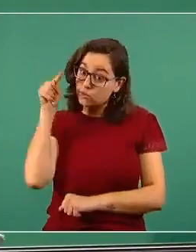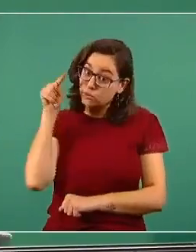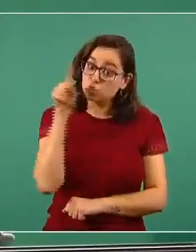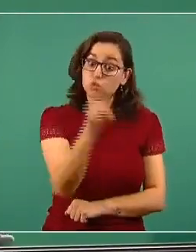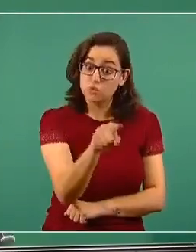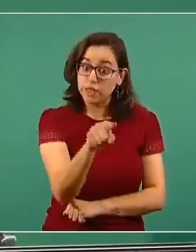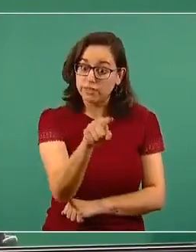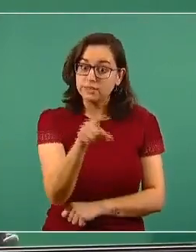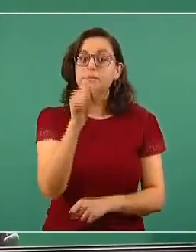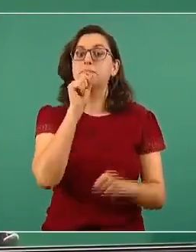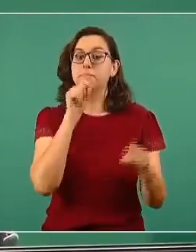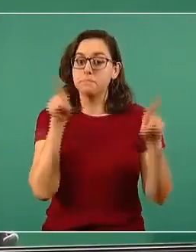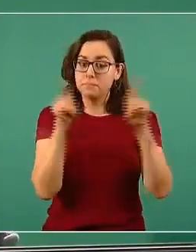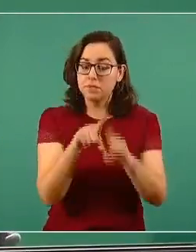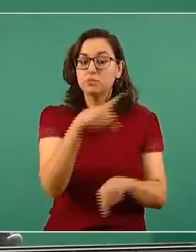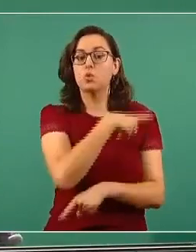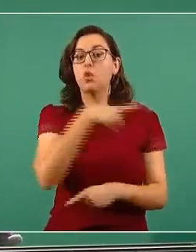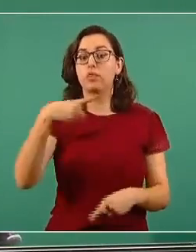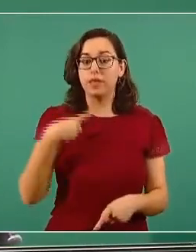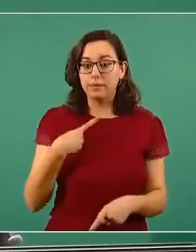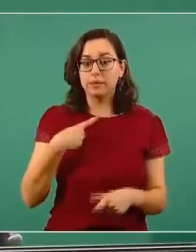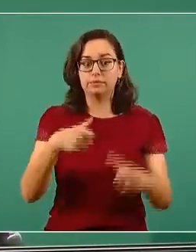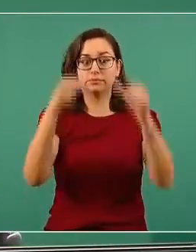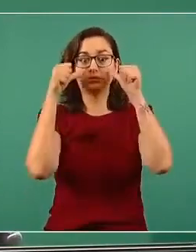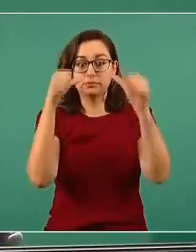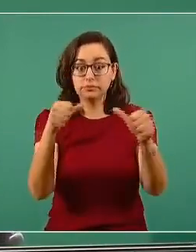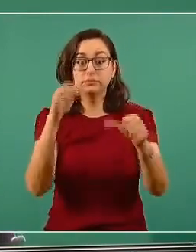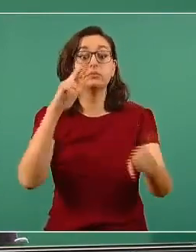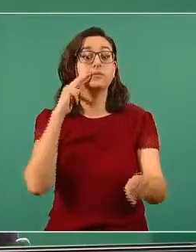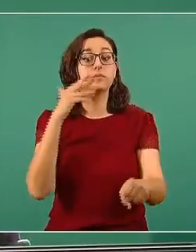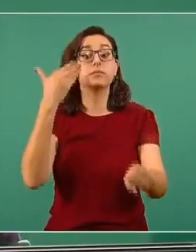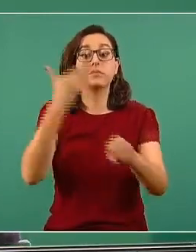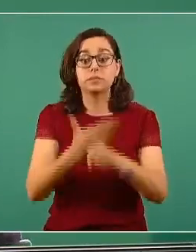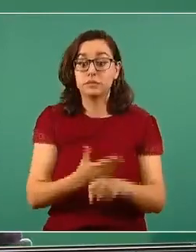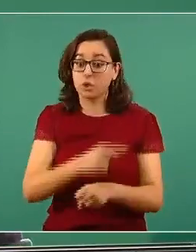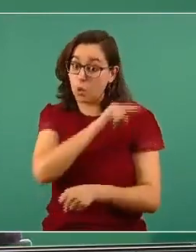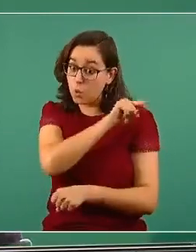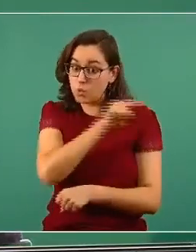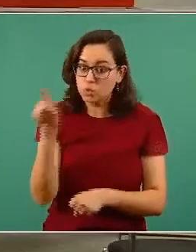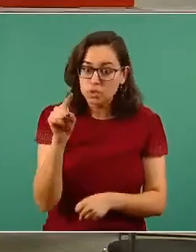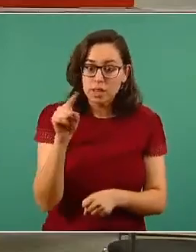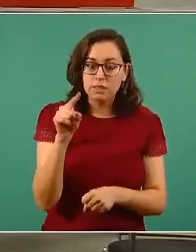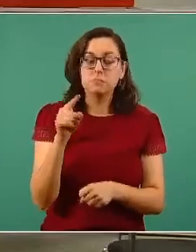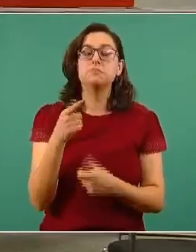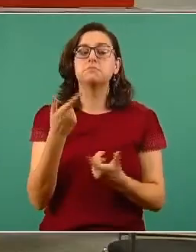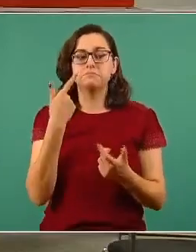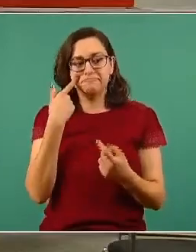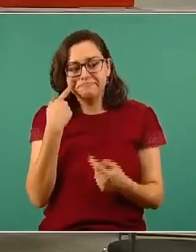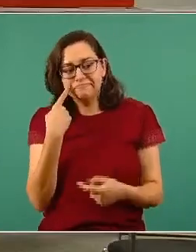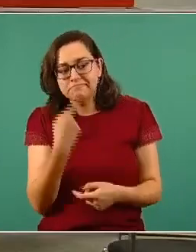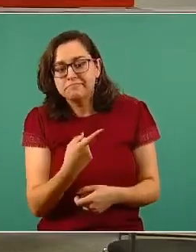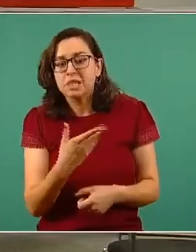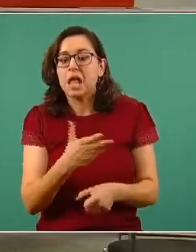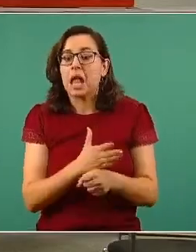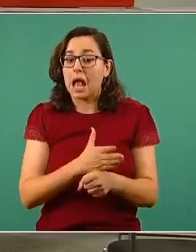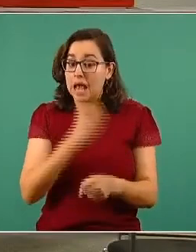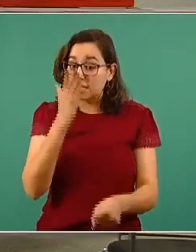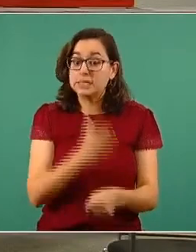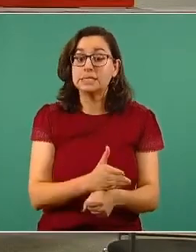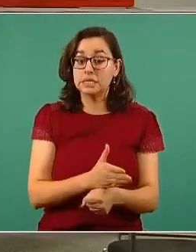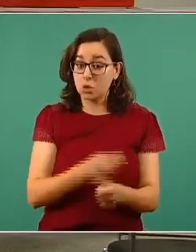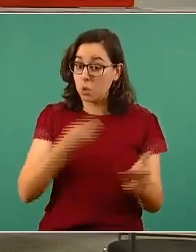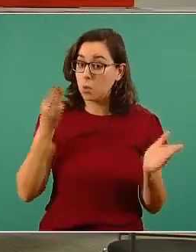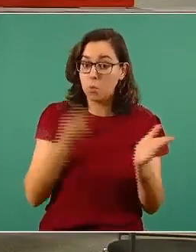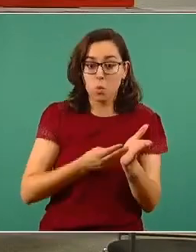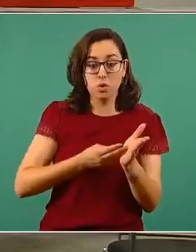locales, y es a quienes les compete, tienen la atribución para ejercer las sanciones correspondientes si es que se